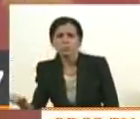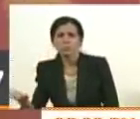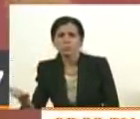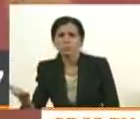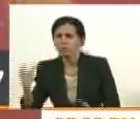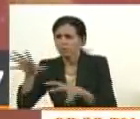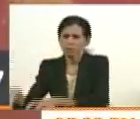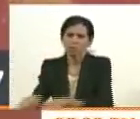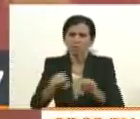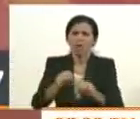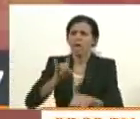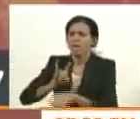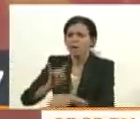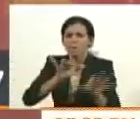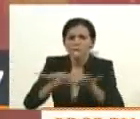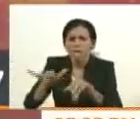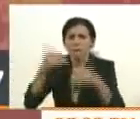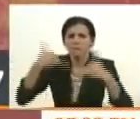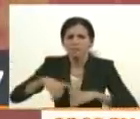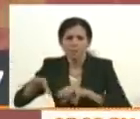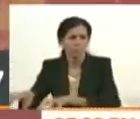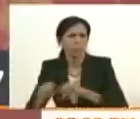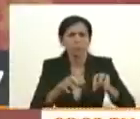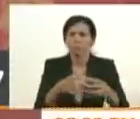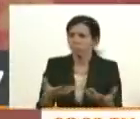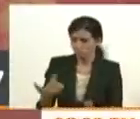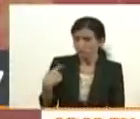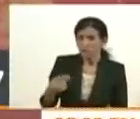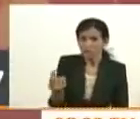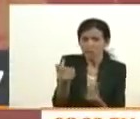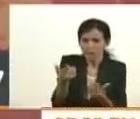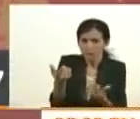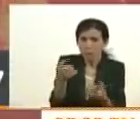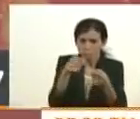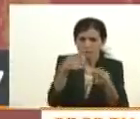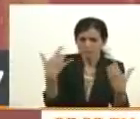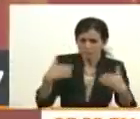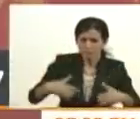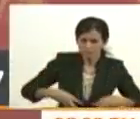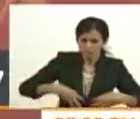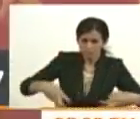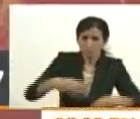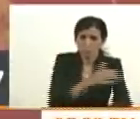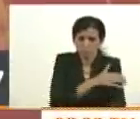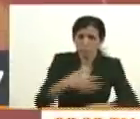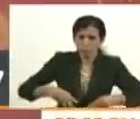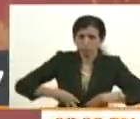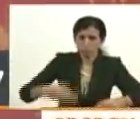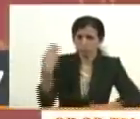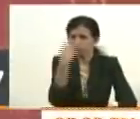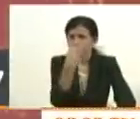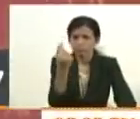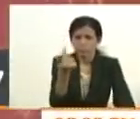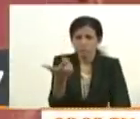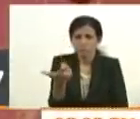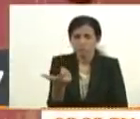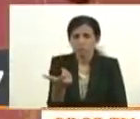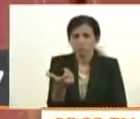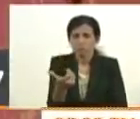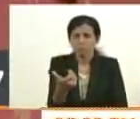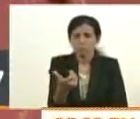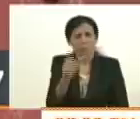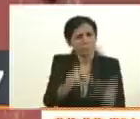a utilizar a mis hijos. Si tiene mucho dinero así, la oposición, las personas